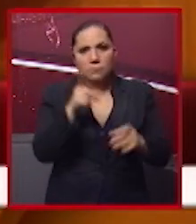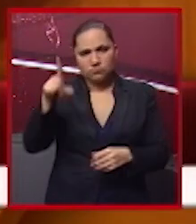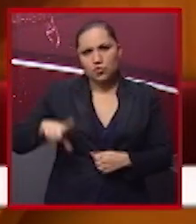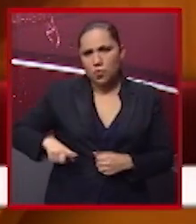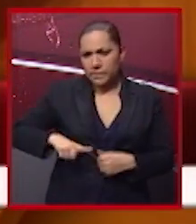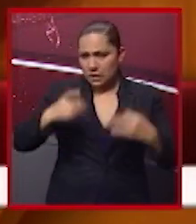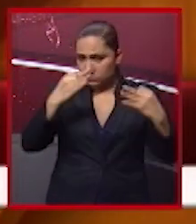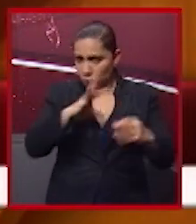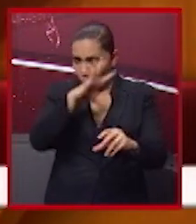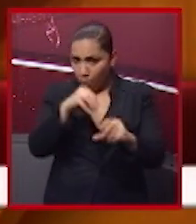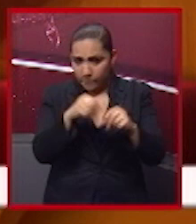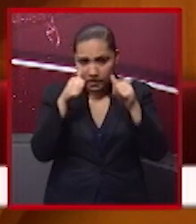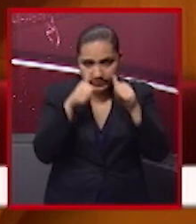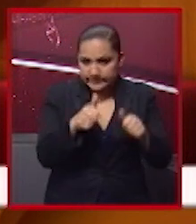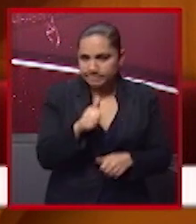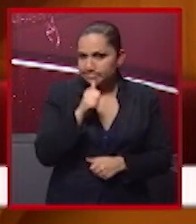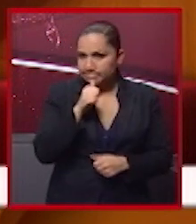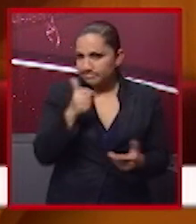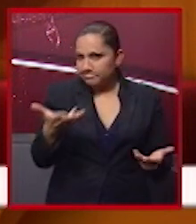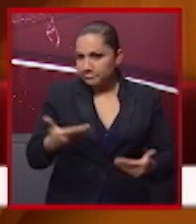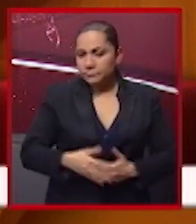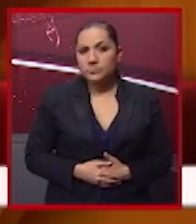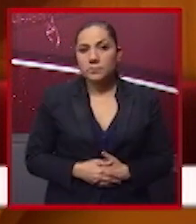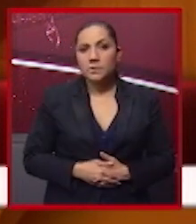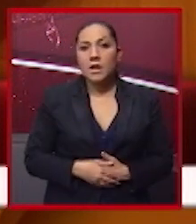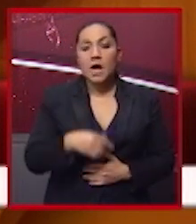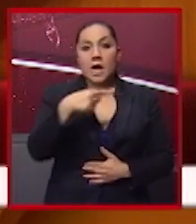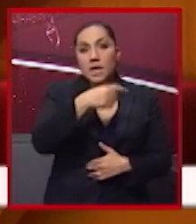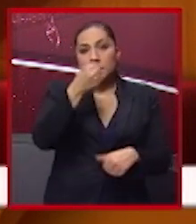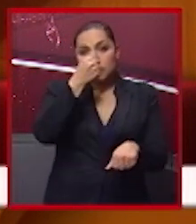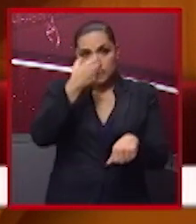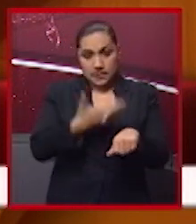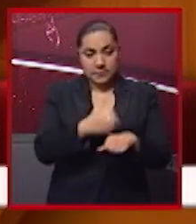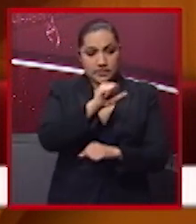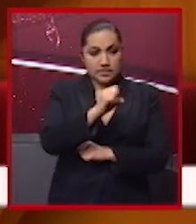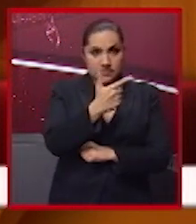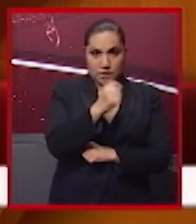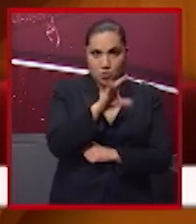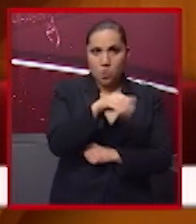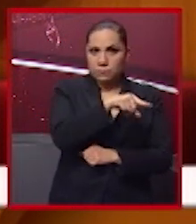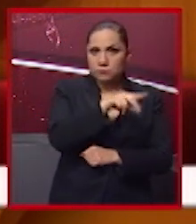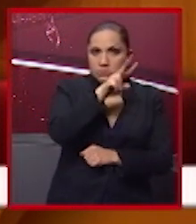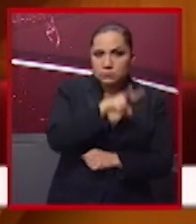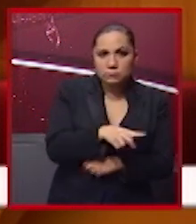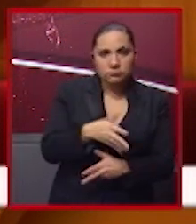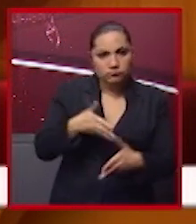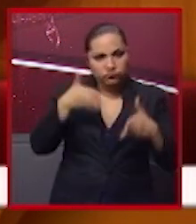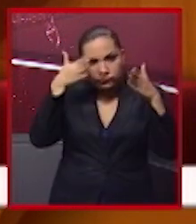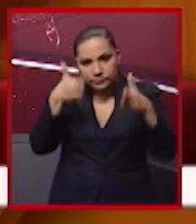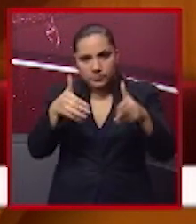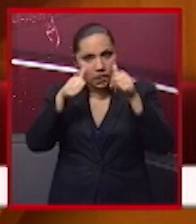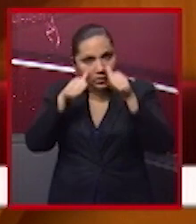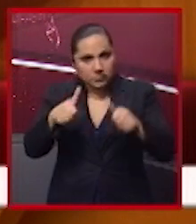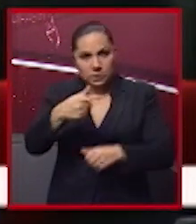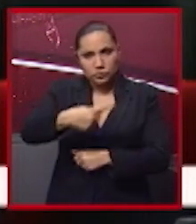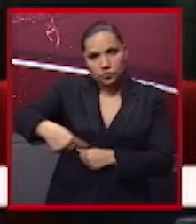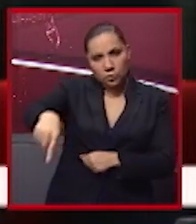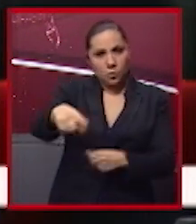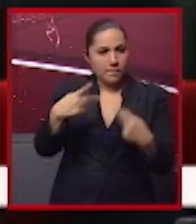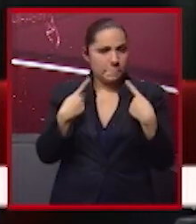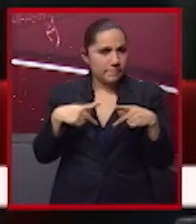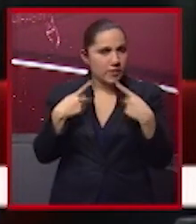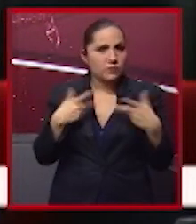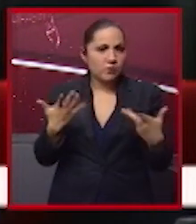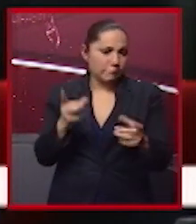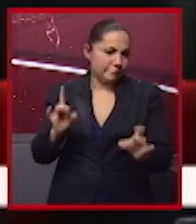La Secretaría de Gobernación tampoco pudo cumplir con el objetivo de salvaguardar a la población y a sus bienes ante un desastre